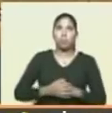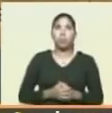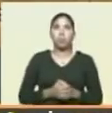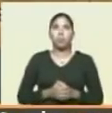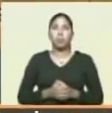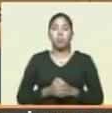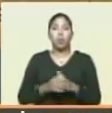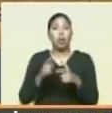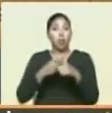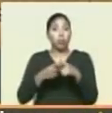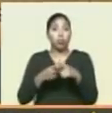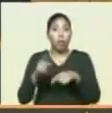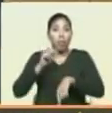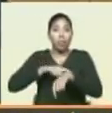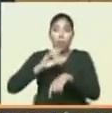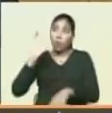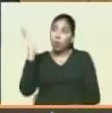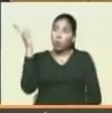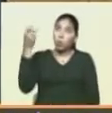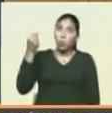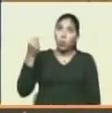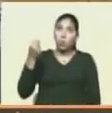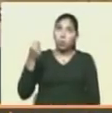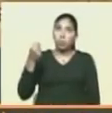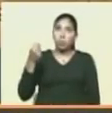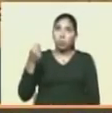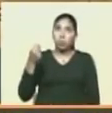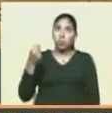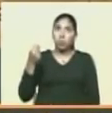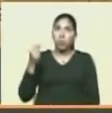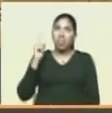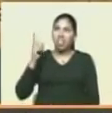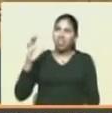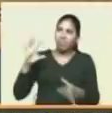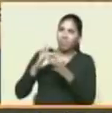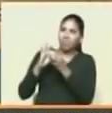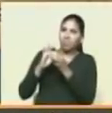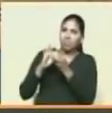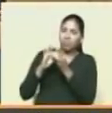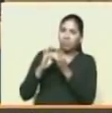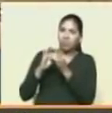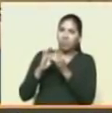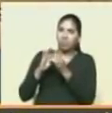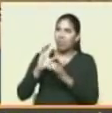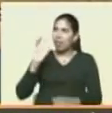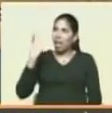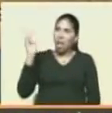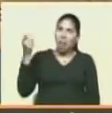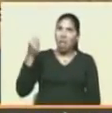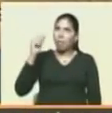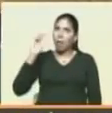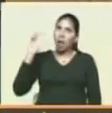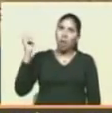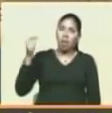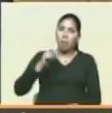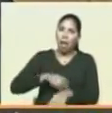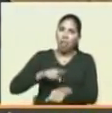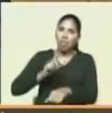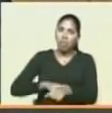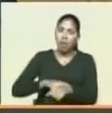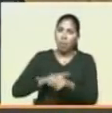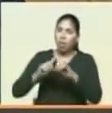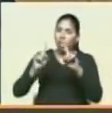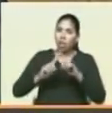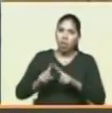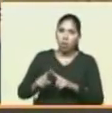Entonces esa estacionalidad que está sometida a los rigores de los cambios climáticos y del tiempo como tal, que no